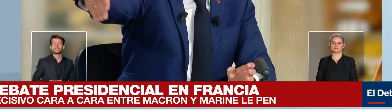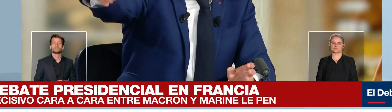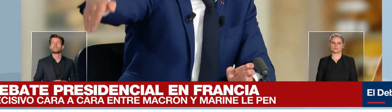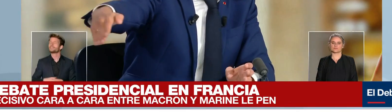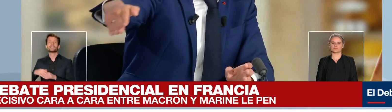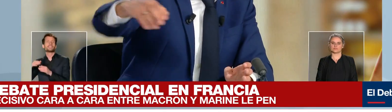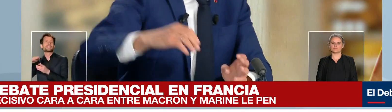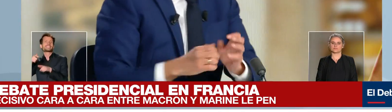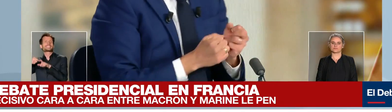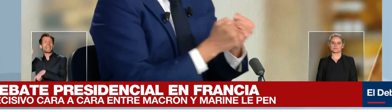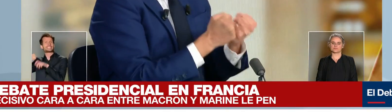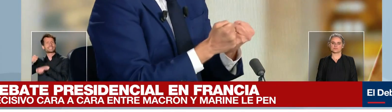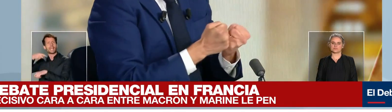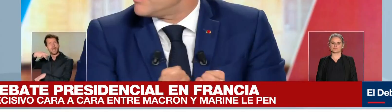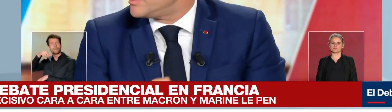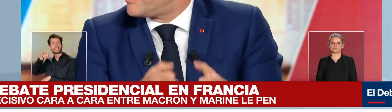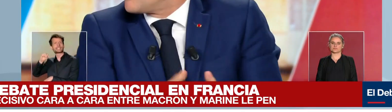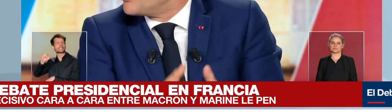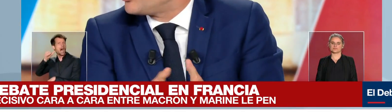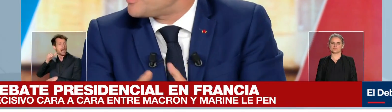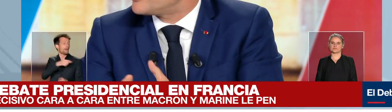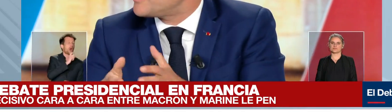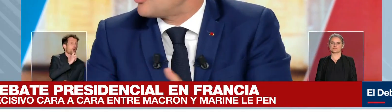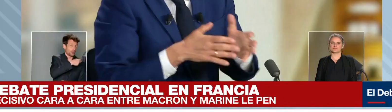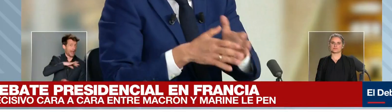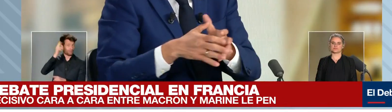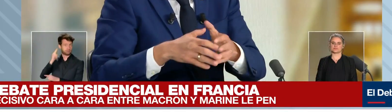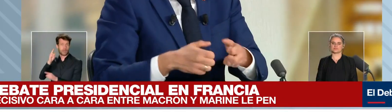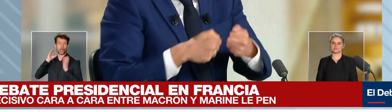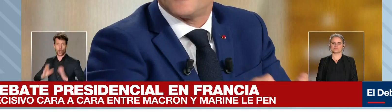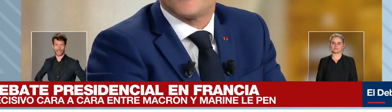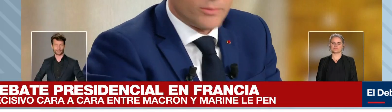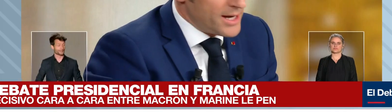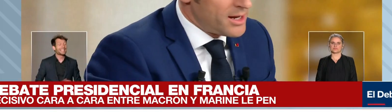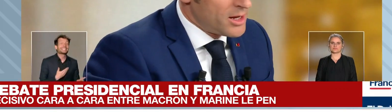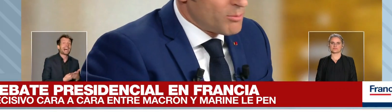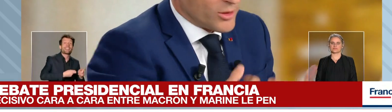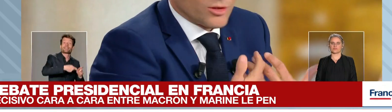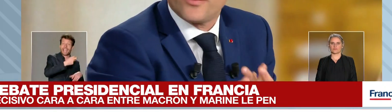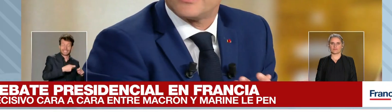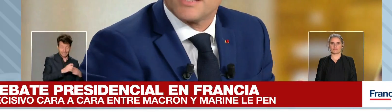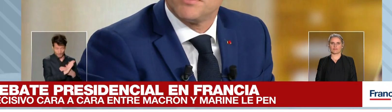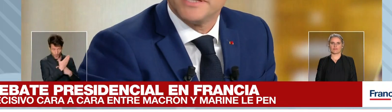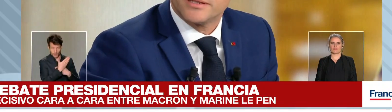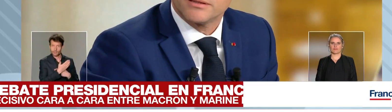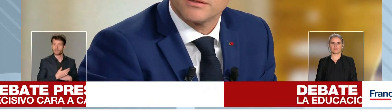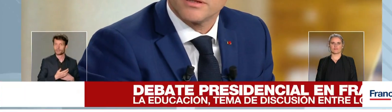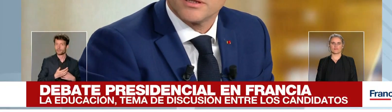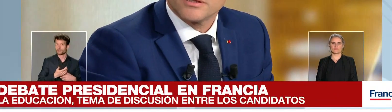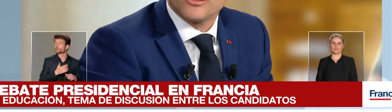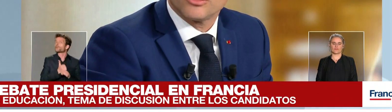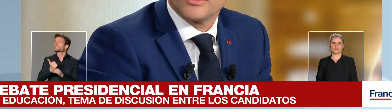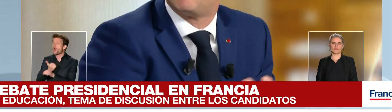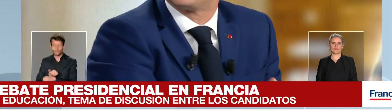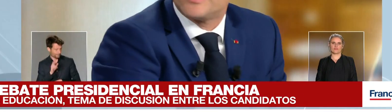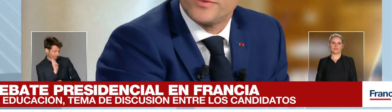que no se toman en cuenta en las pruebas PISA, permitió, y lo estamos midiendo porque pudimos establecer las pruebas anuales